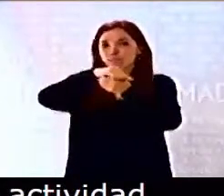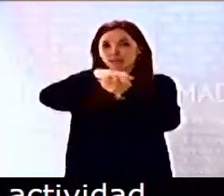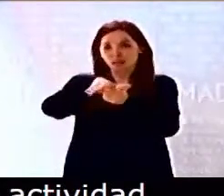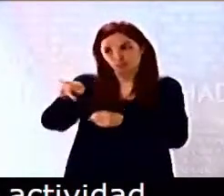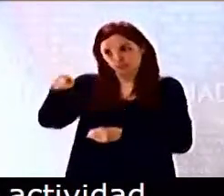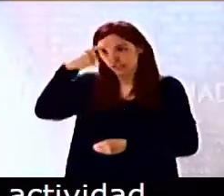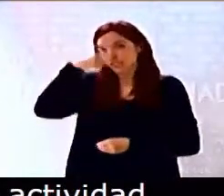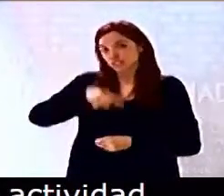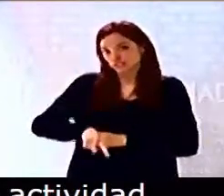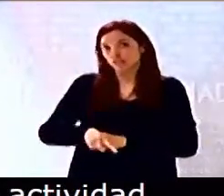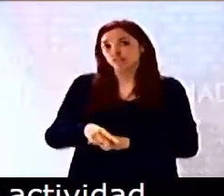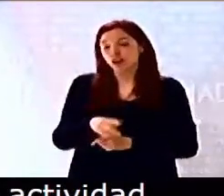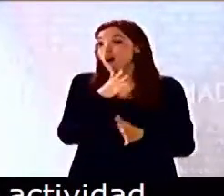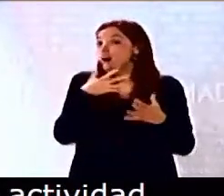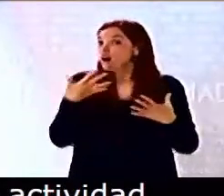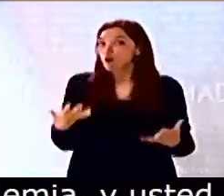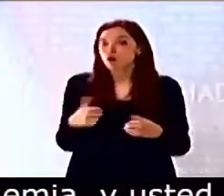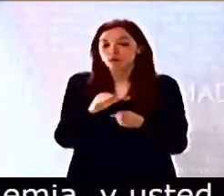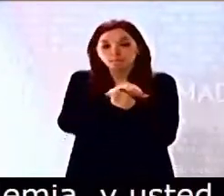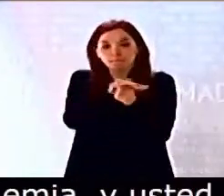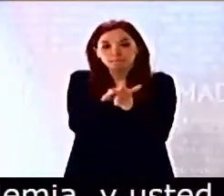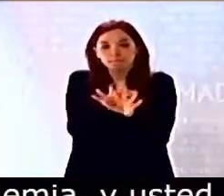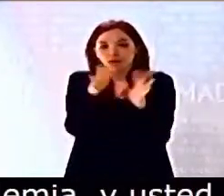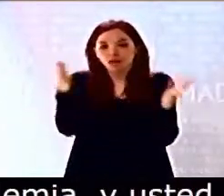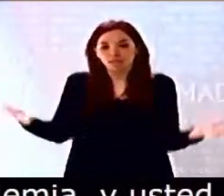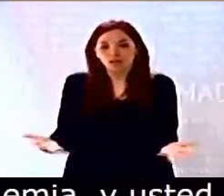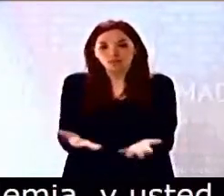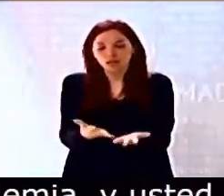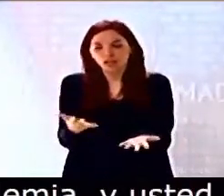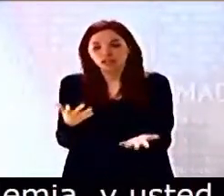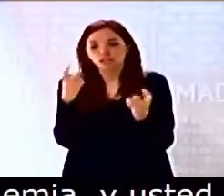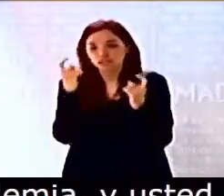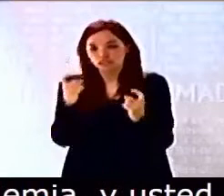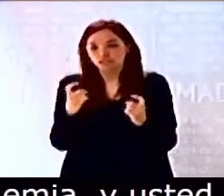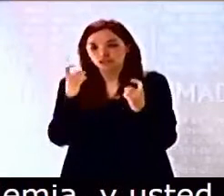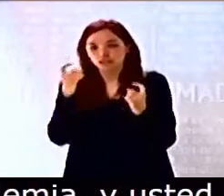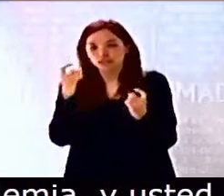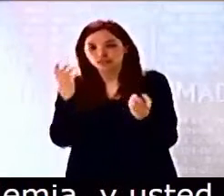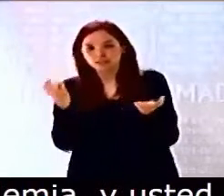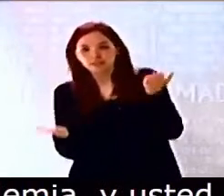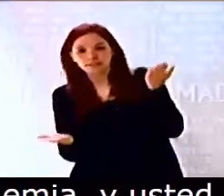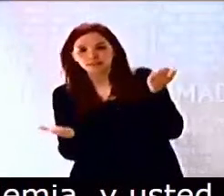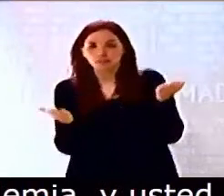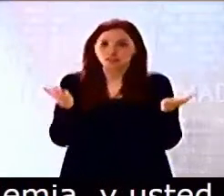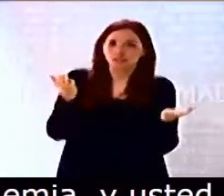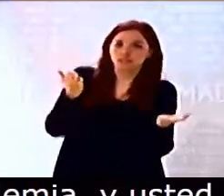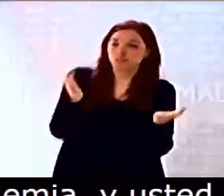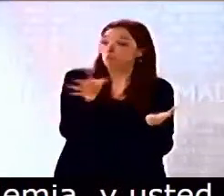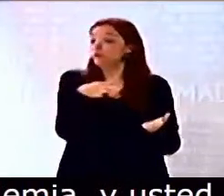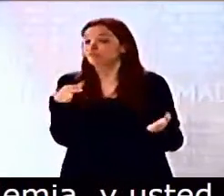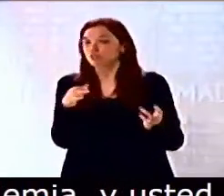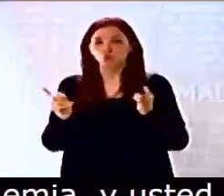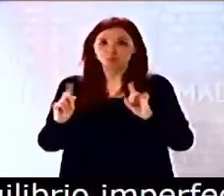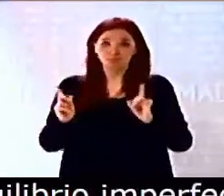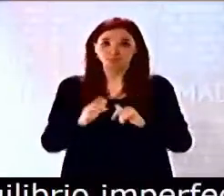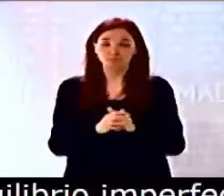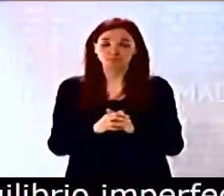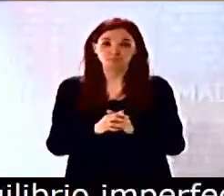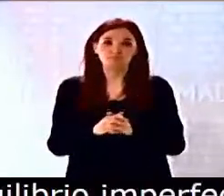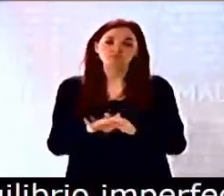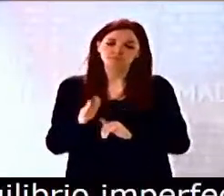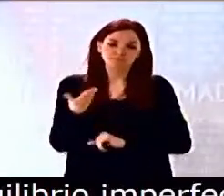sabe, estamos navegando en esta pandemia en un equilibrio imperfecto, pero en un equilibrio